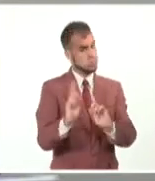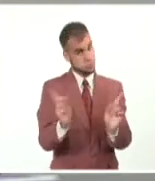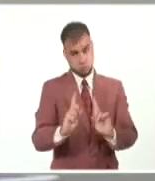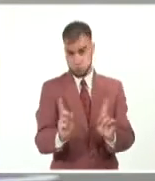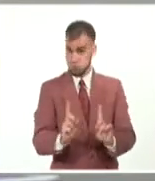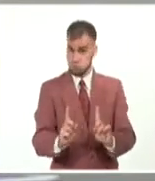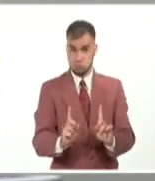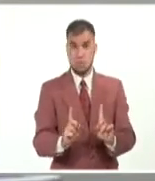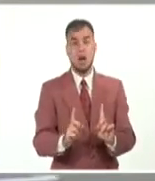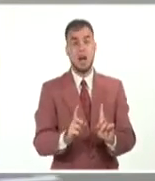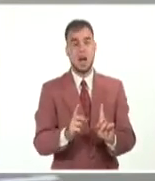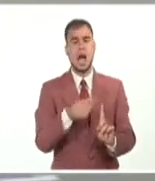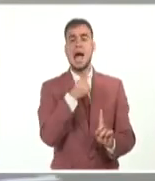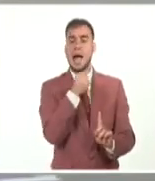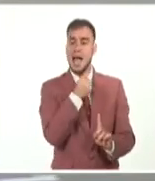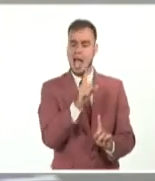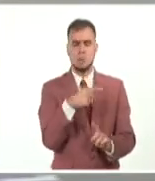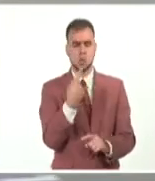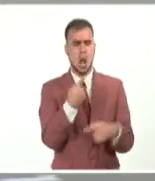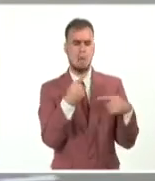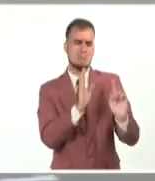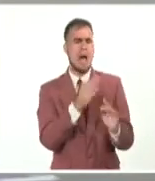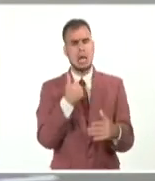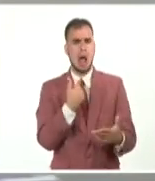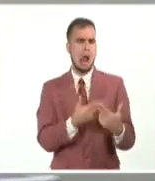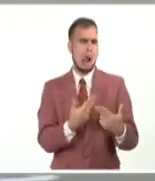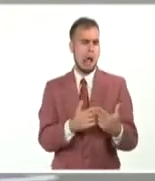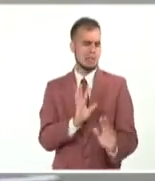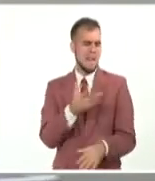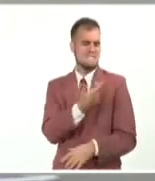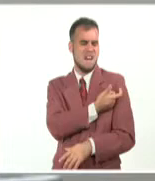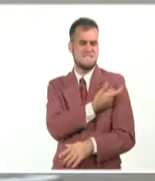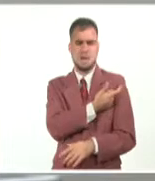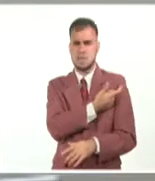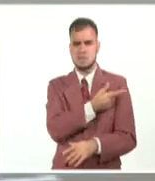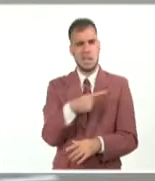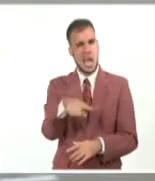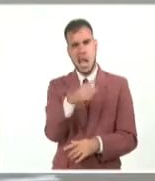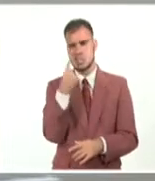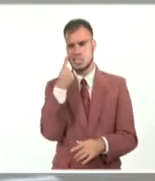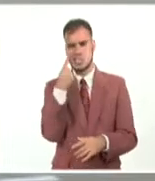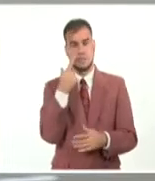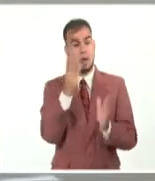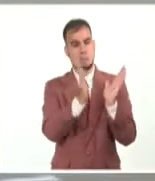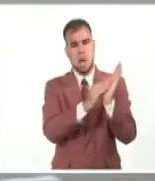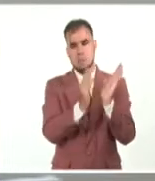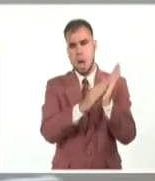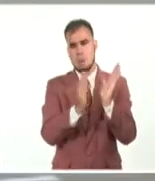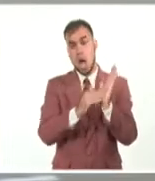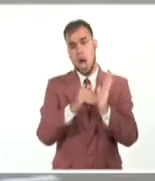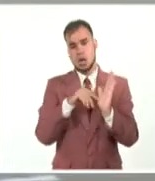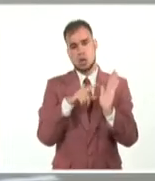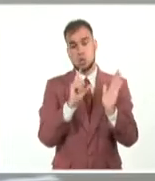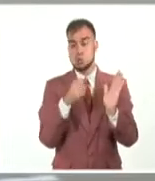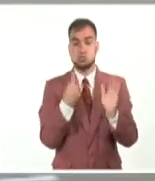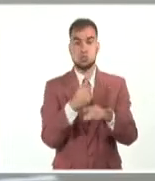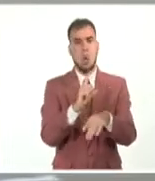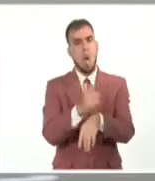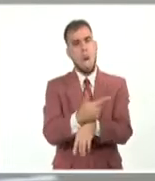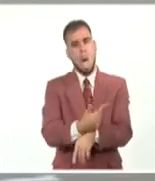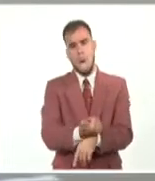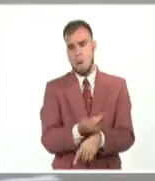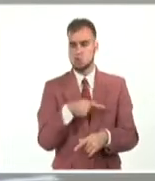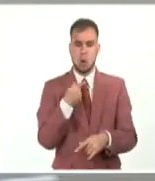Si dejamos solo correr la intervención sanitaria, estaremos muchos meses trabajando contra la